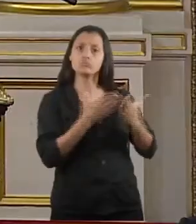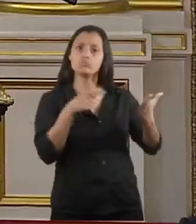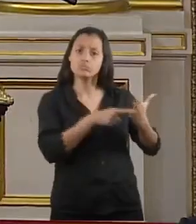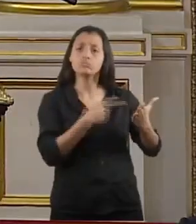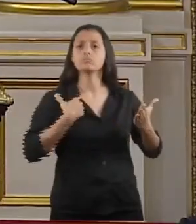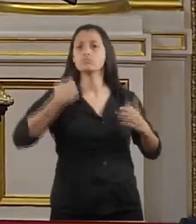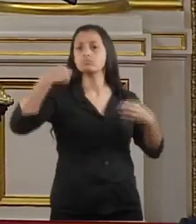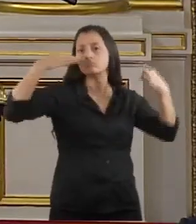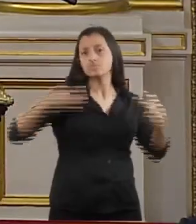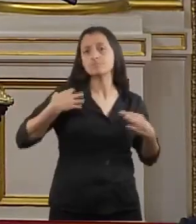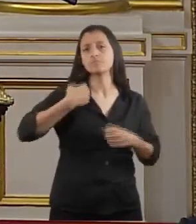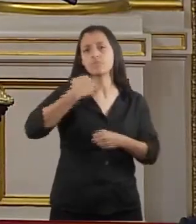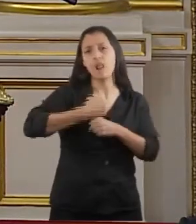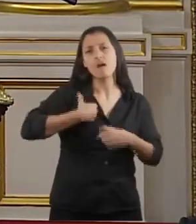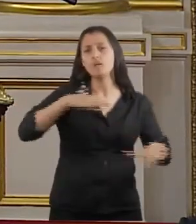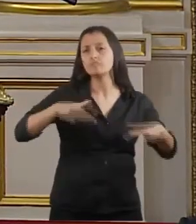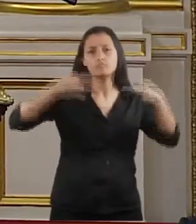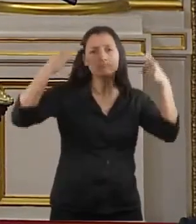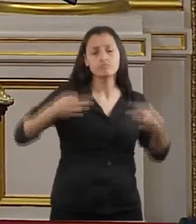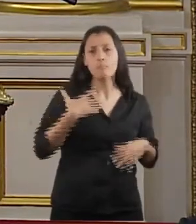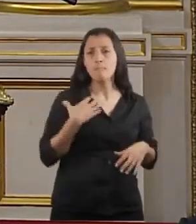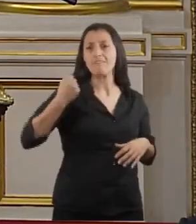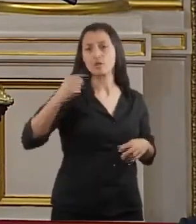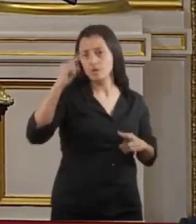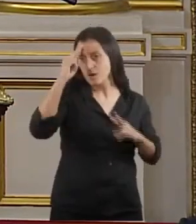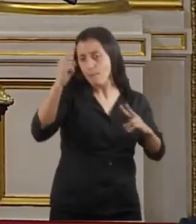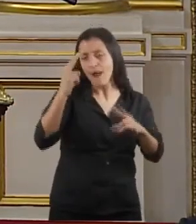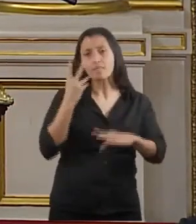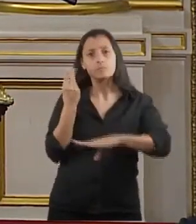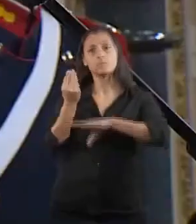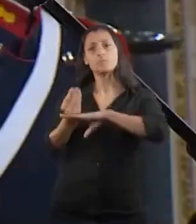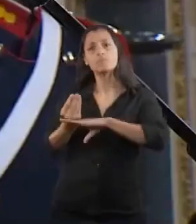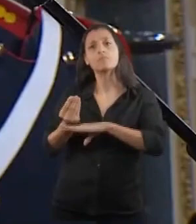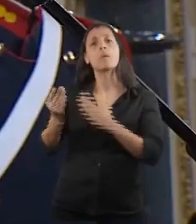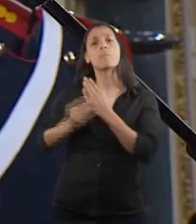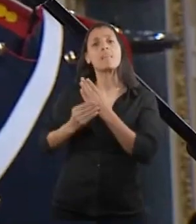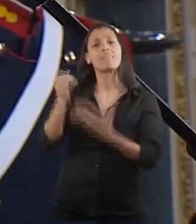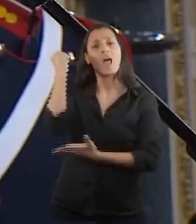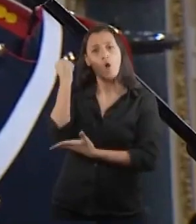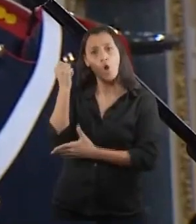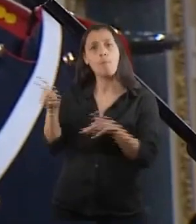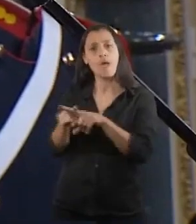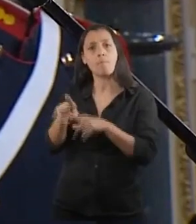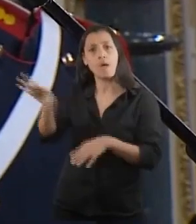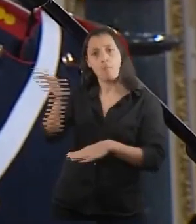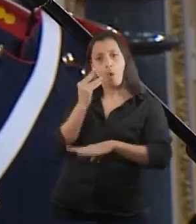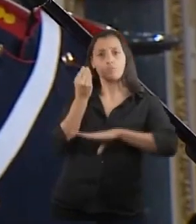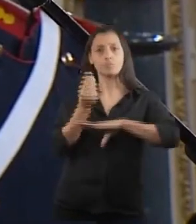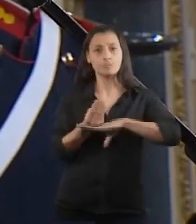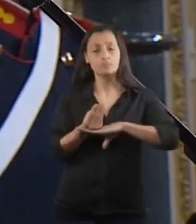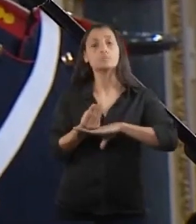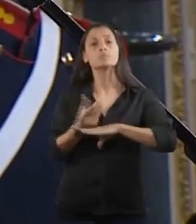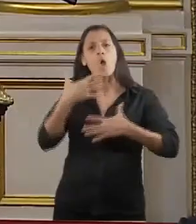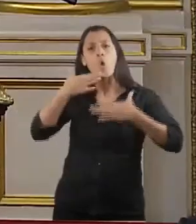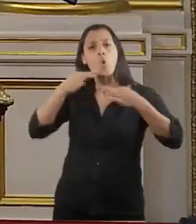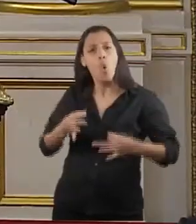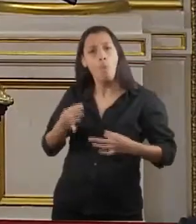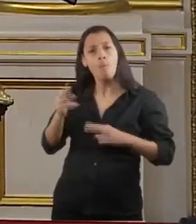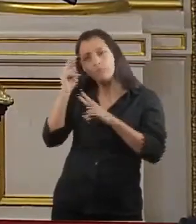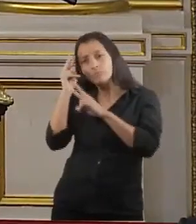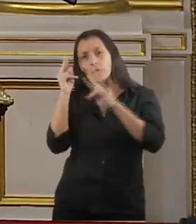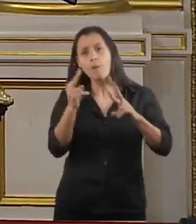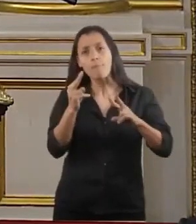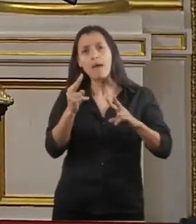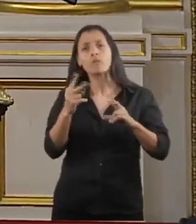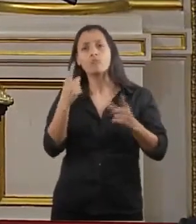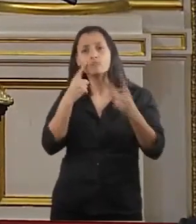desempeñar con lealtad y Patriotismo el cargo de ministra de economía para que habéis sido nombrada cumpliendo y